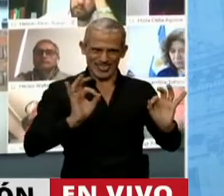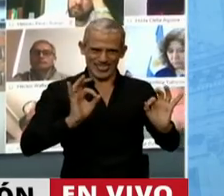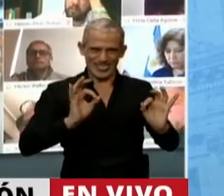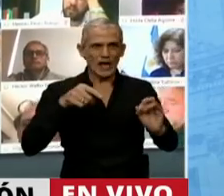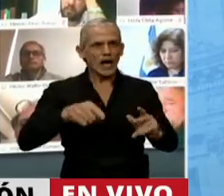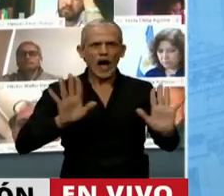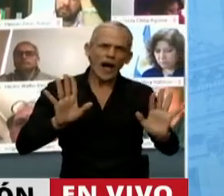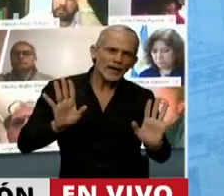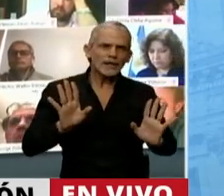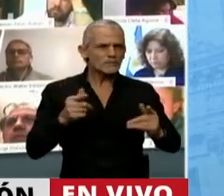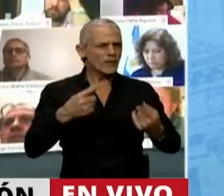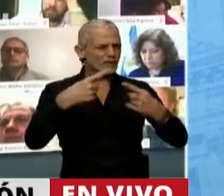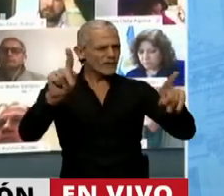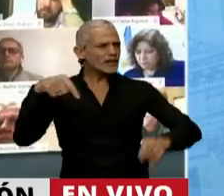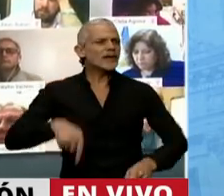parece que falló.